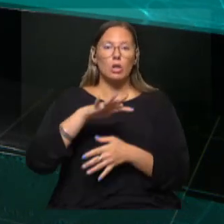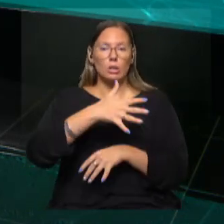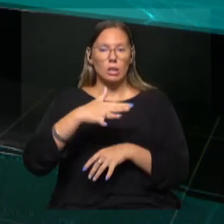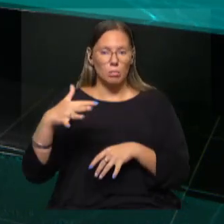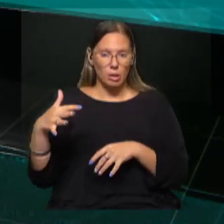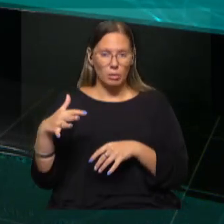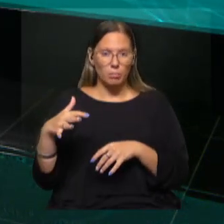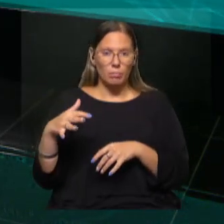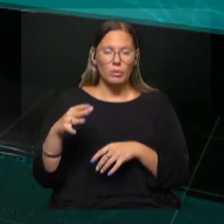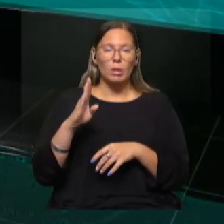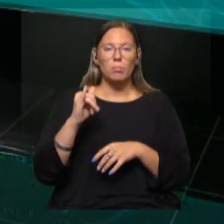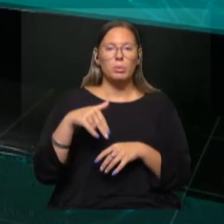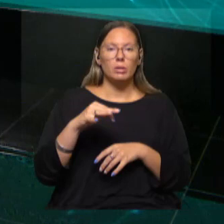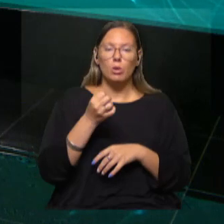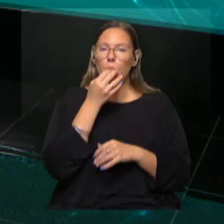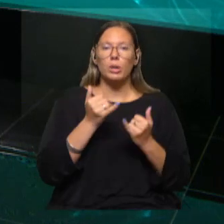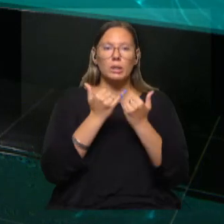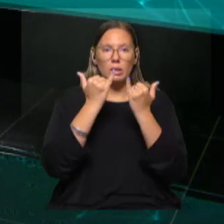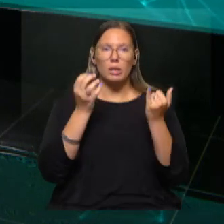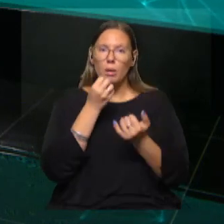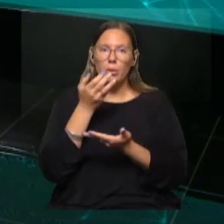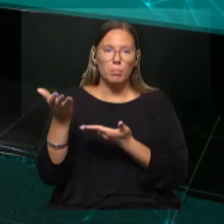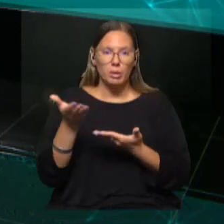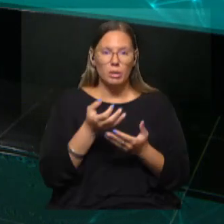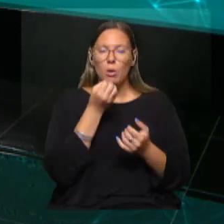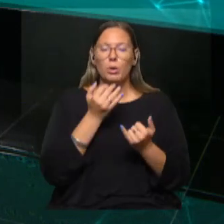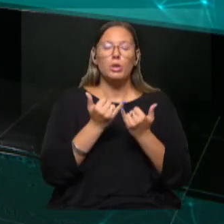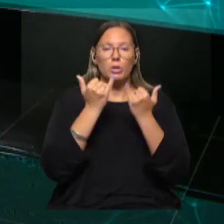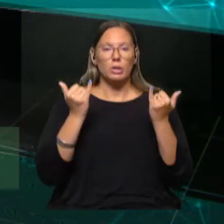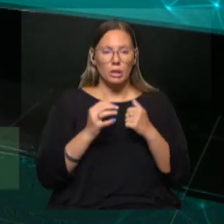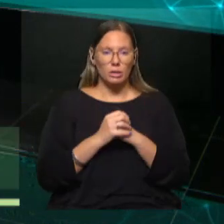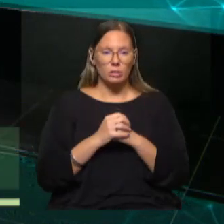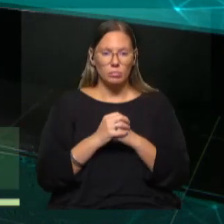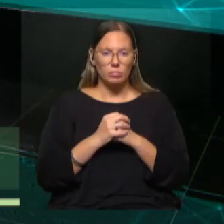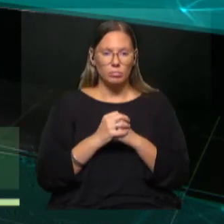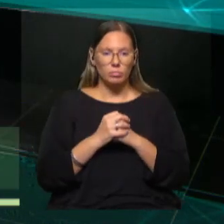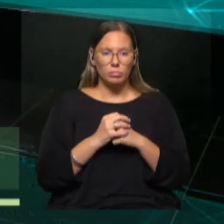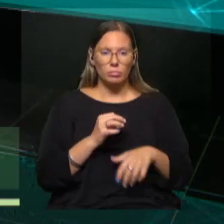SUNMA. Pintos, ¿cómo le va? Buen día, bienvenido. Buenos días.